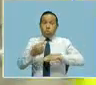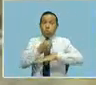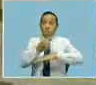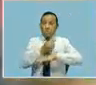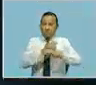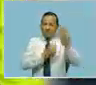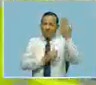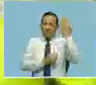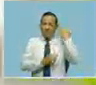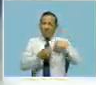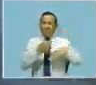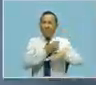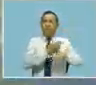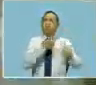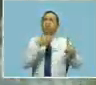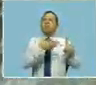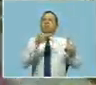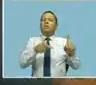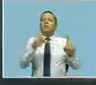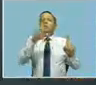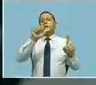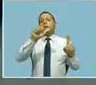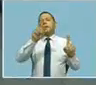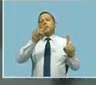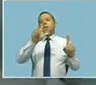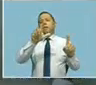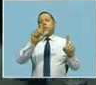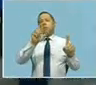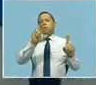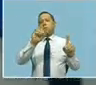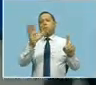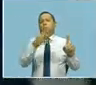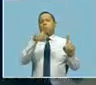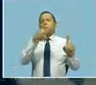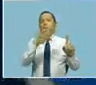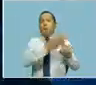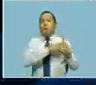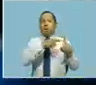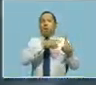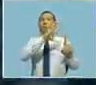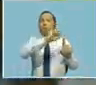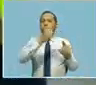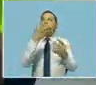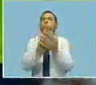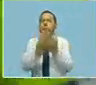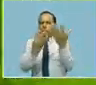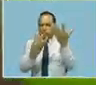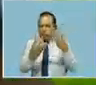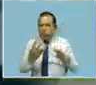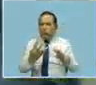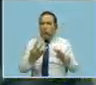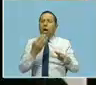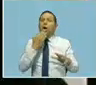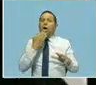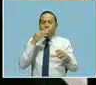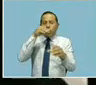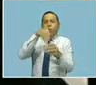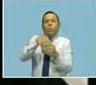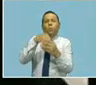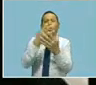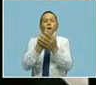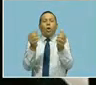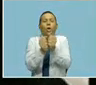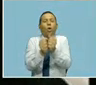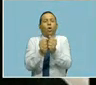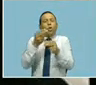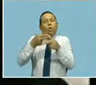fecha fue Álvaro Ponce, quien actualmente permanece detenido y es procesado junto a Abraham Muñoz